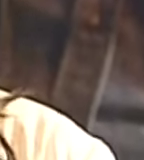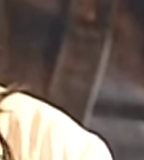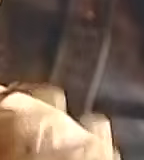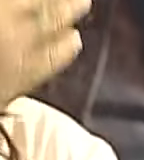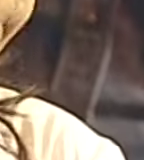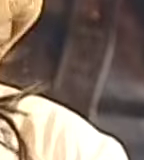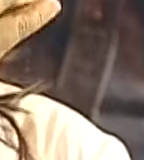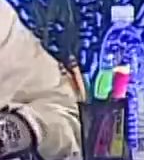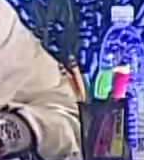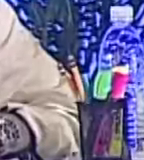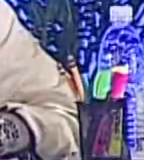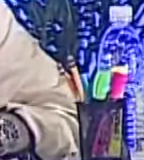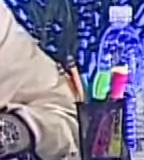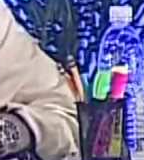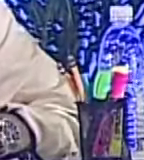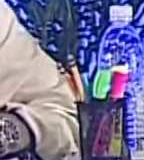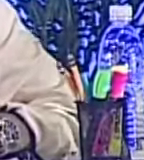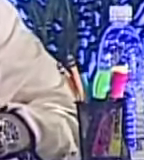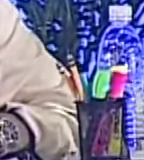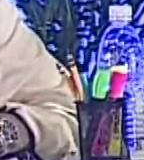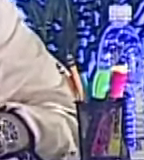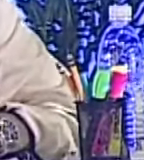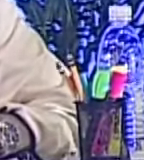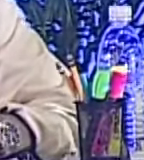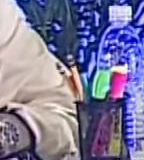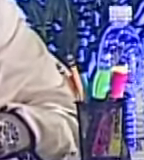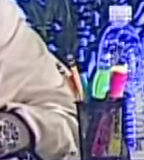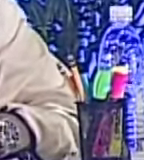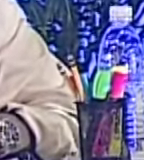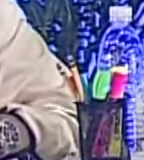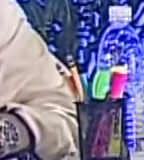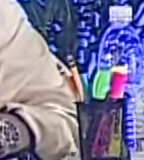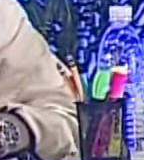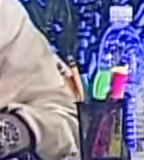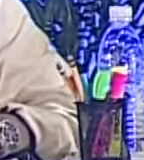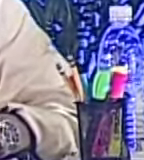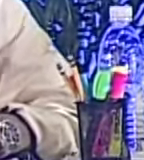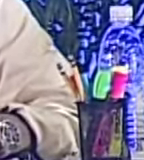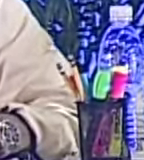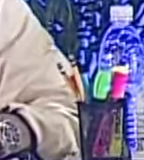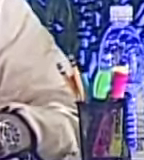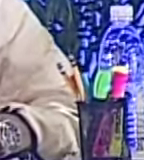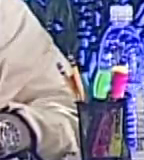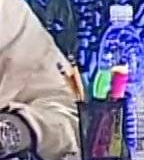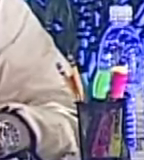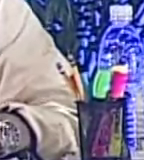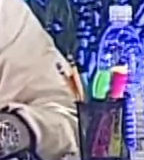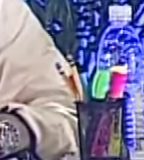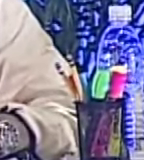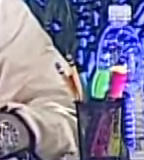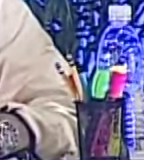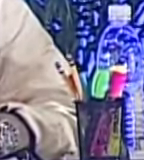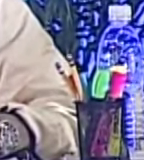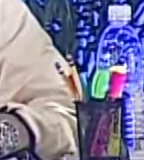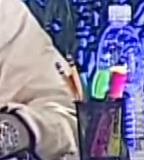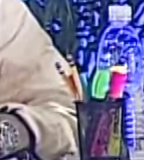Pero de lo que se trata es de ver hacia adelante cómo hacemos para articular lo nuevo productivo, para ir resolviendo